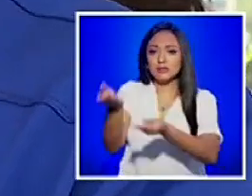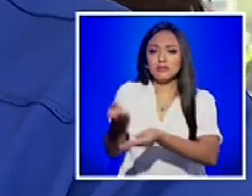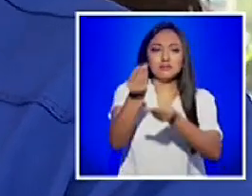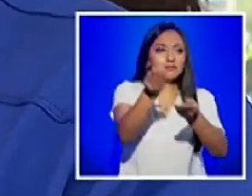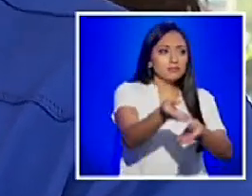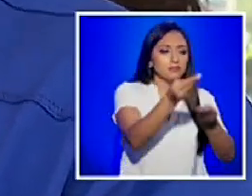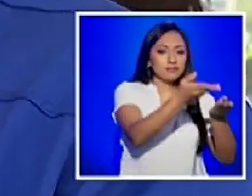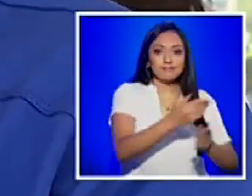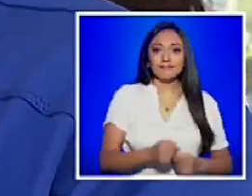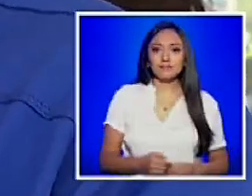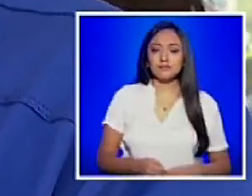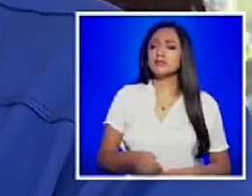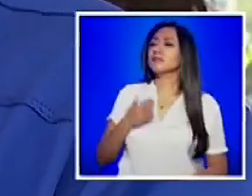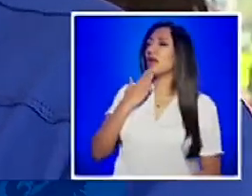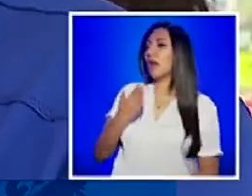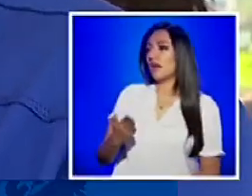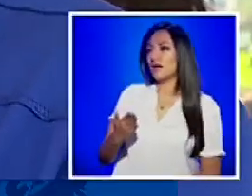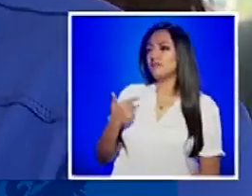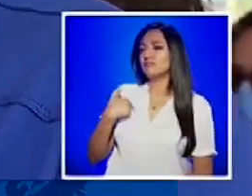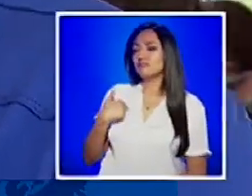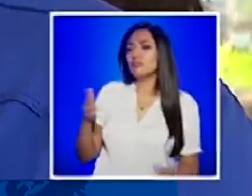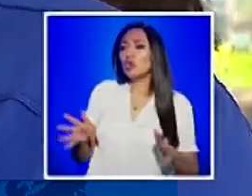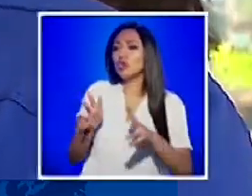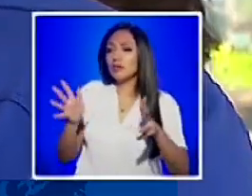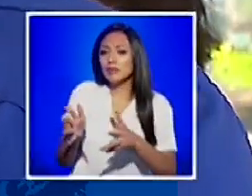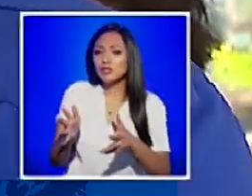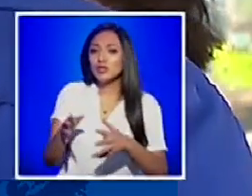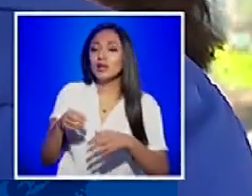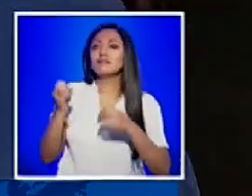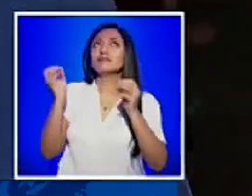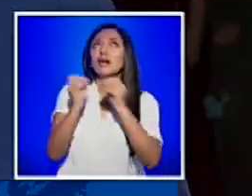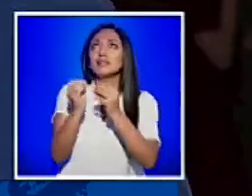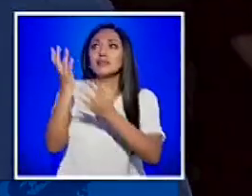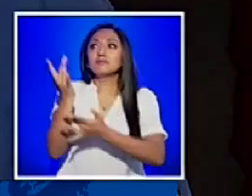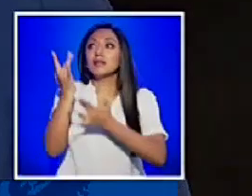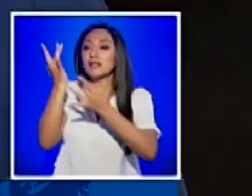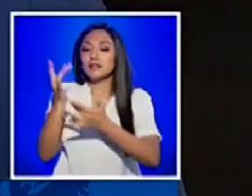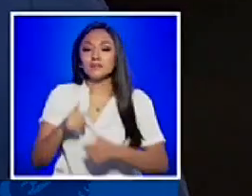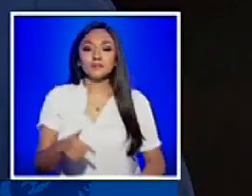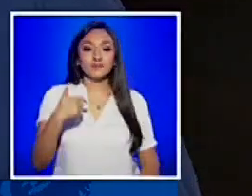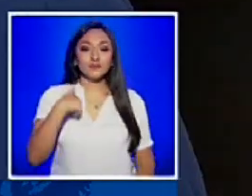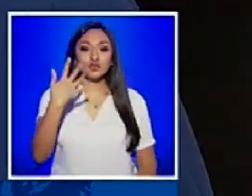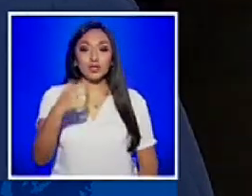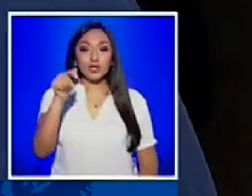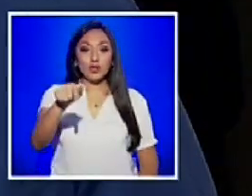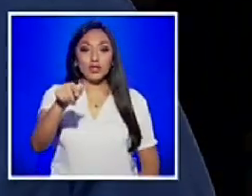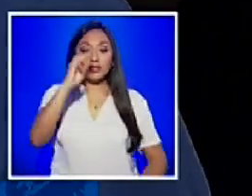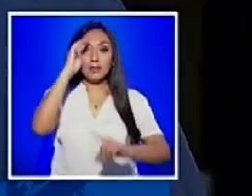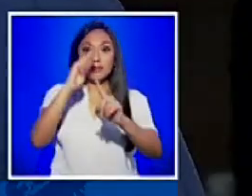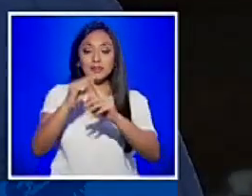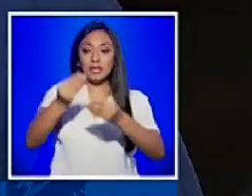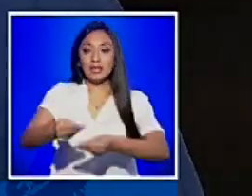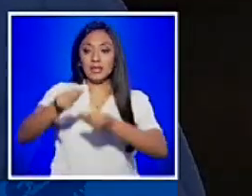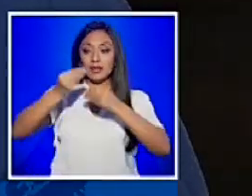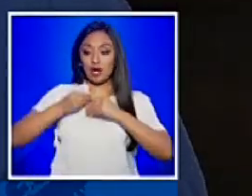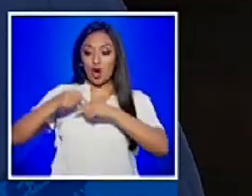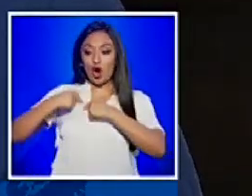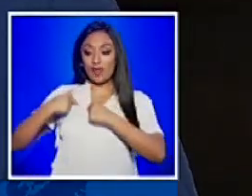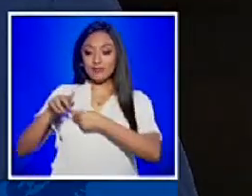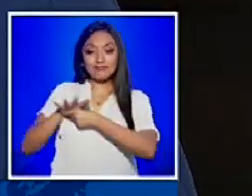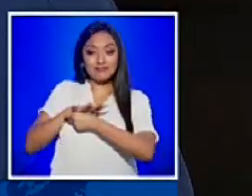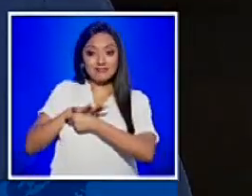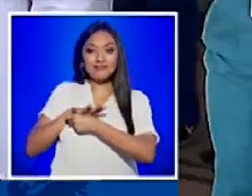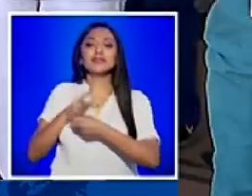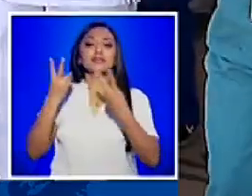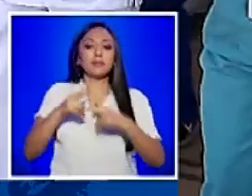nos motiva, nos emociona, nos da luces de esperanza. Quisiera que este mensaje que nos ha llenado el corazón a nosotros le